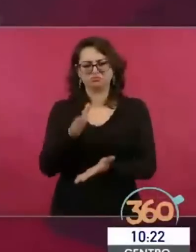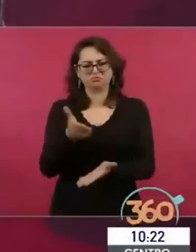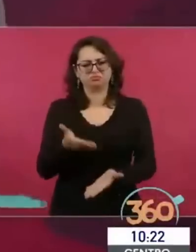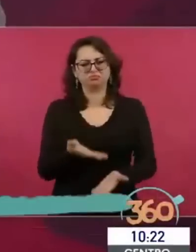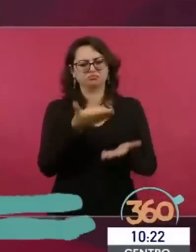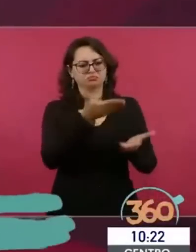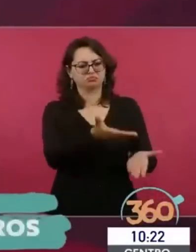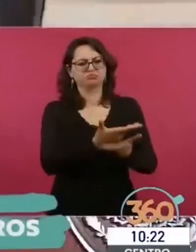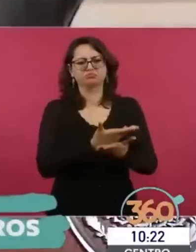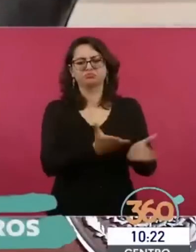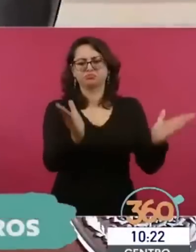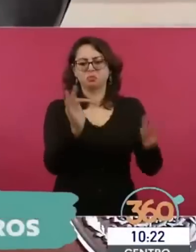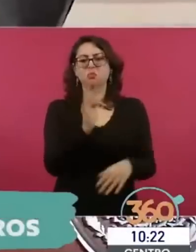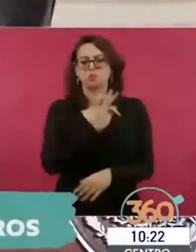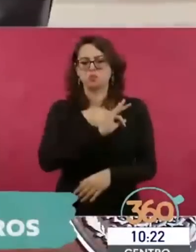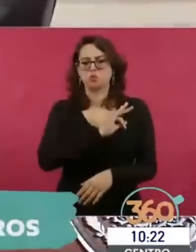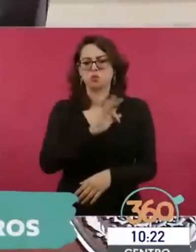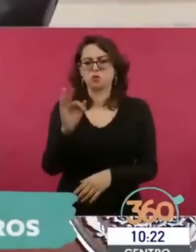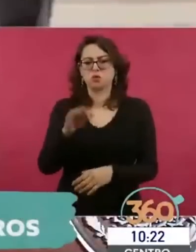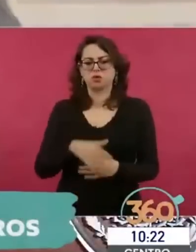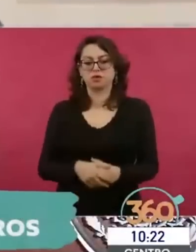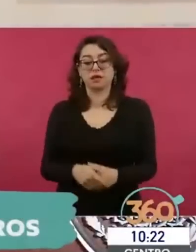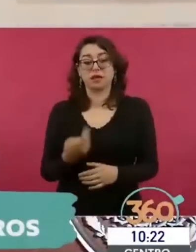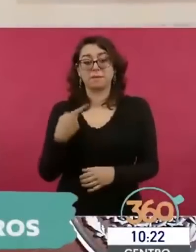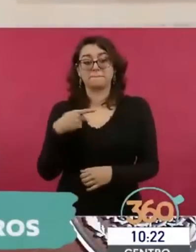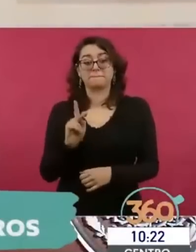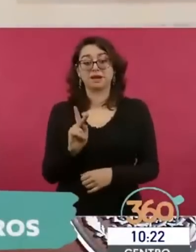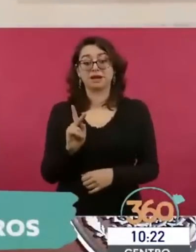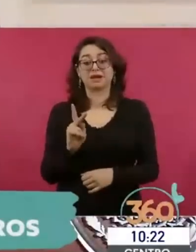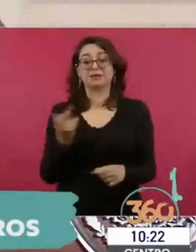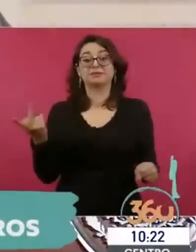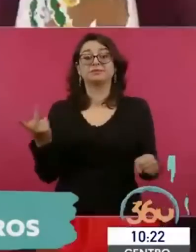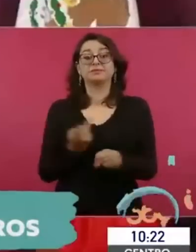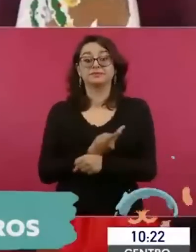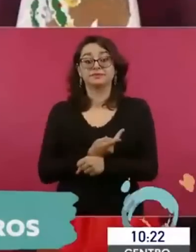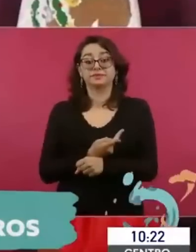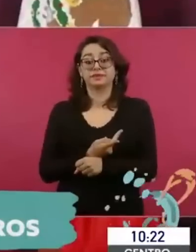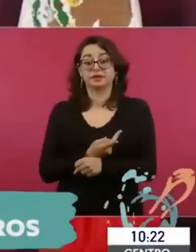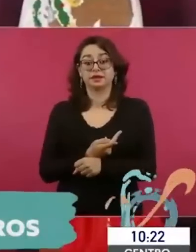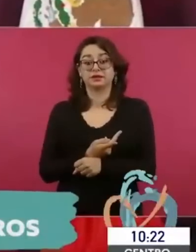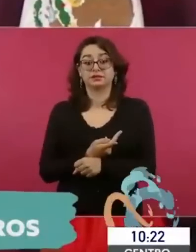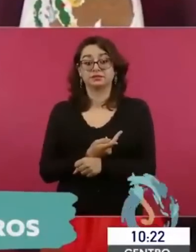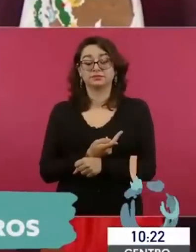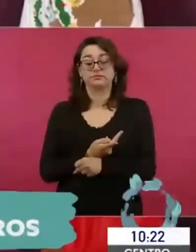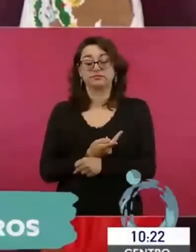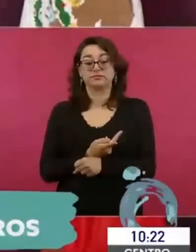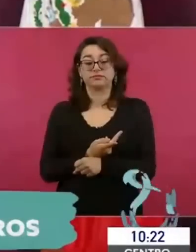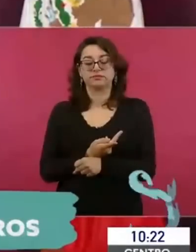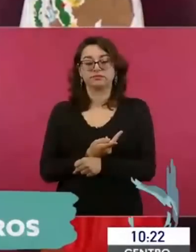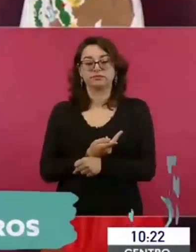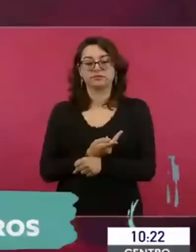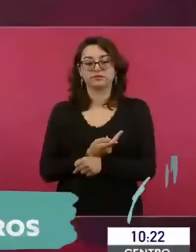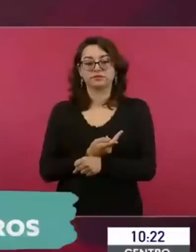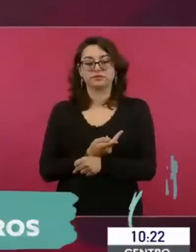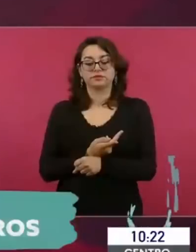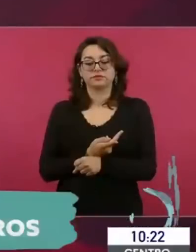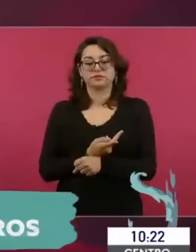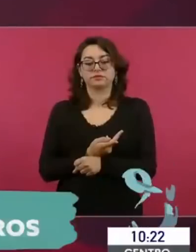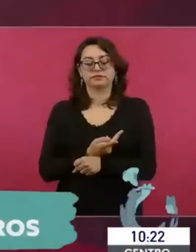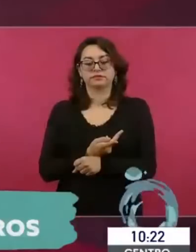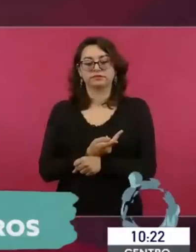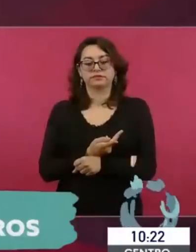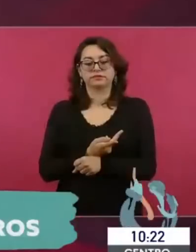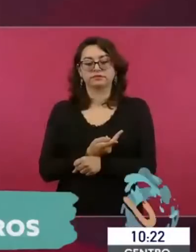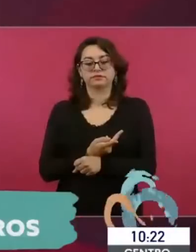se está cuidando porque no quieren que se distribuyan los libros